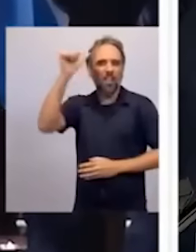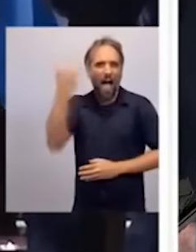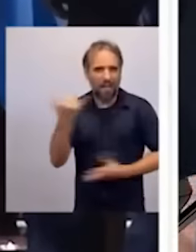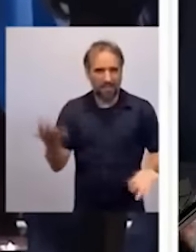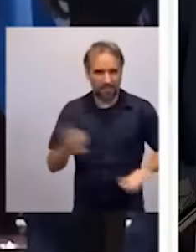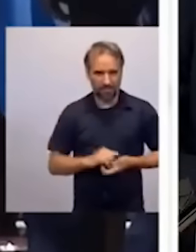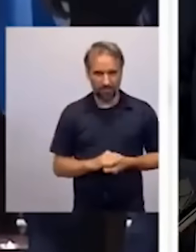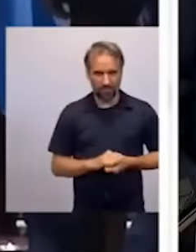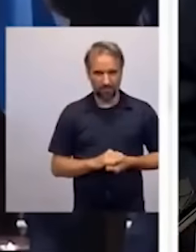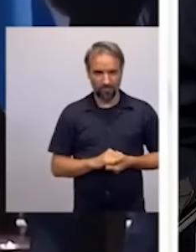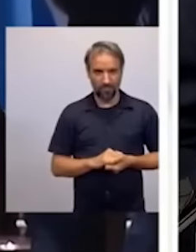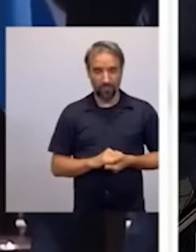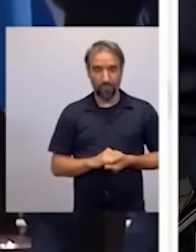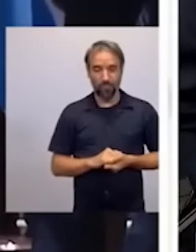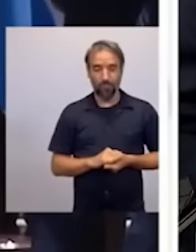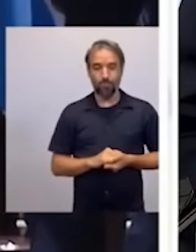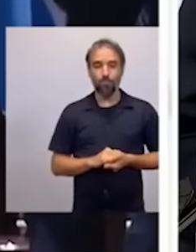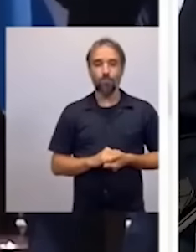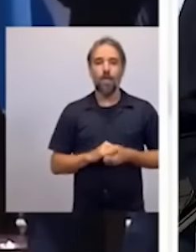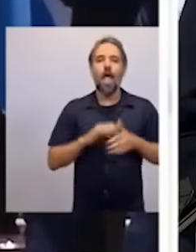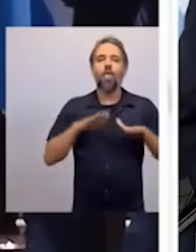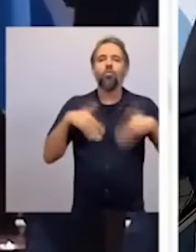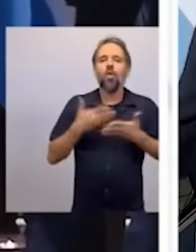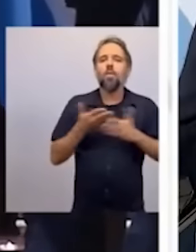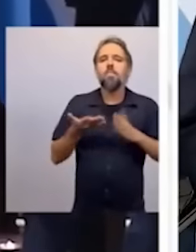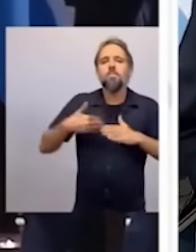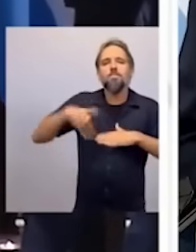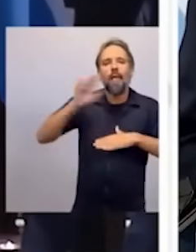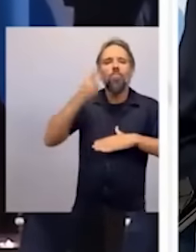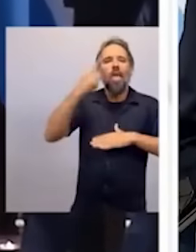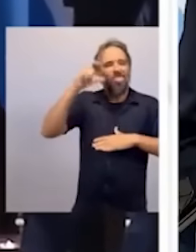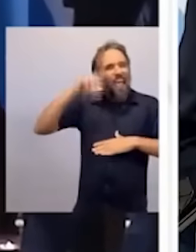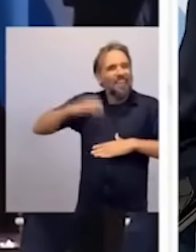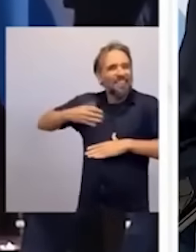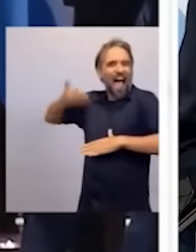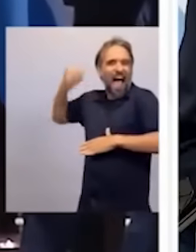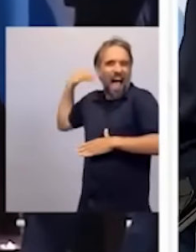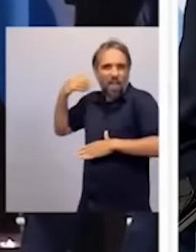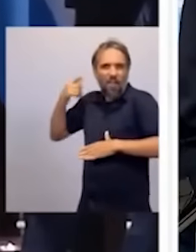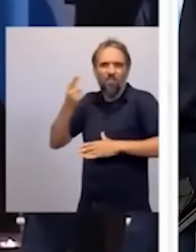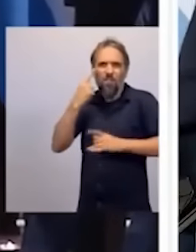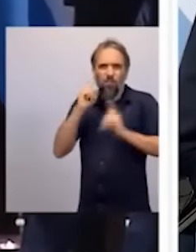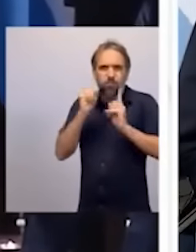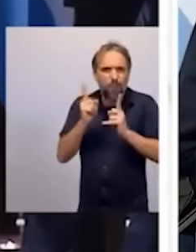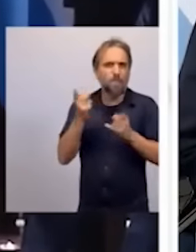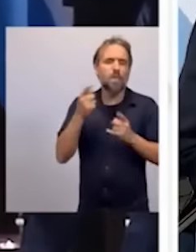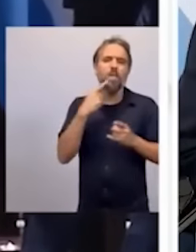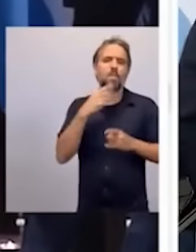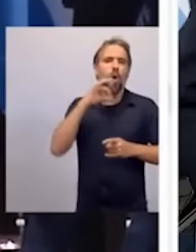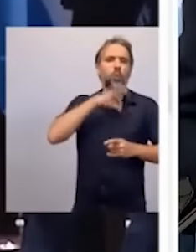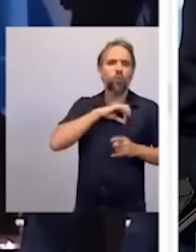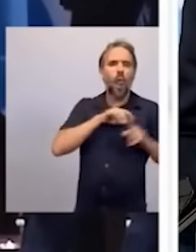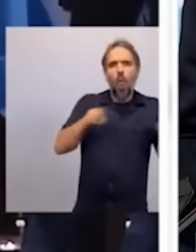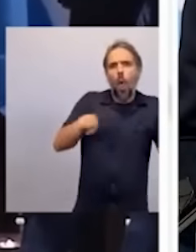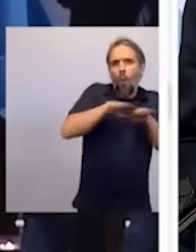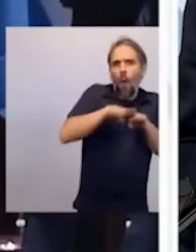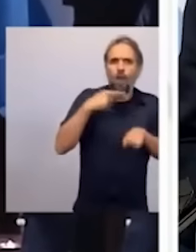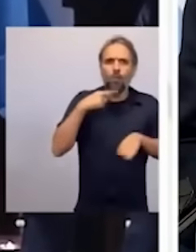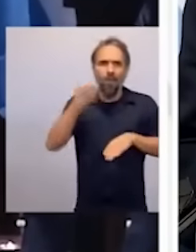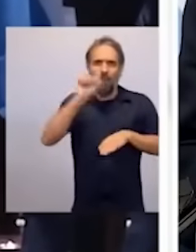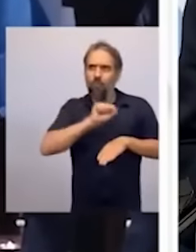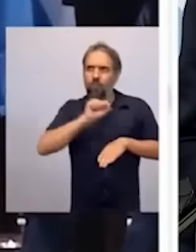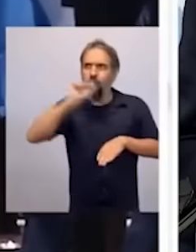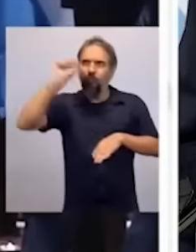digamos no O sea todos los actores económicos que somos bueno en este caso me pongo en el lugar del empresario somos los que invertimos y los que consumen es